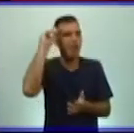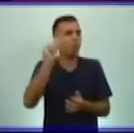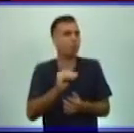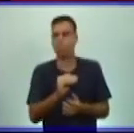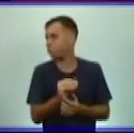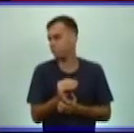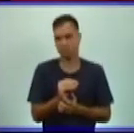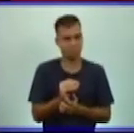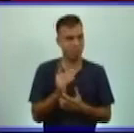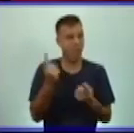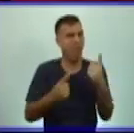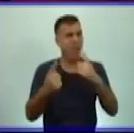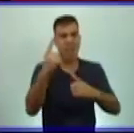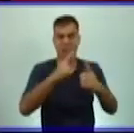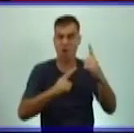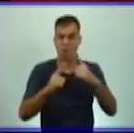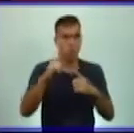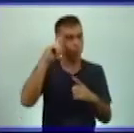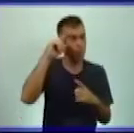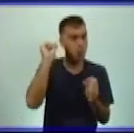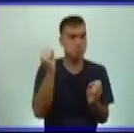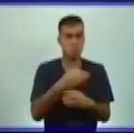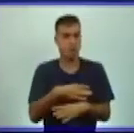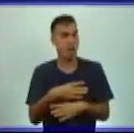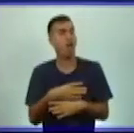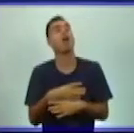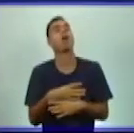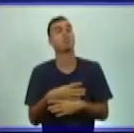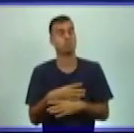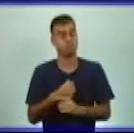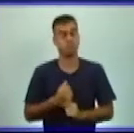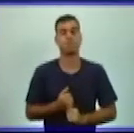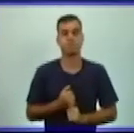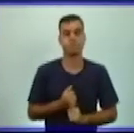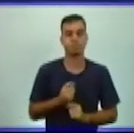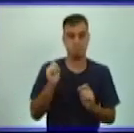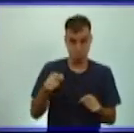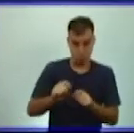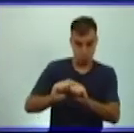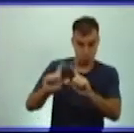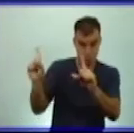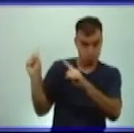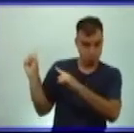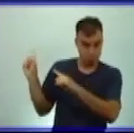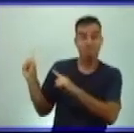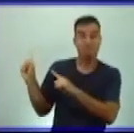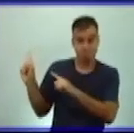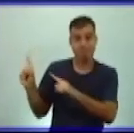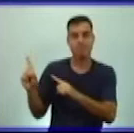refuercen. En la diapositiva estamos modelando lo planteado, es decir, disponemos de un imán.